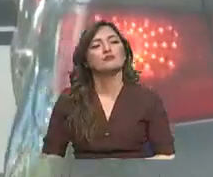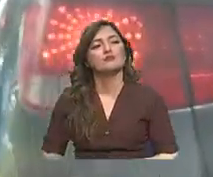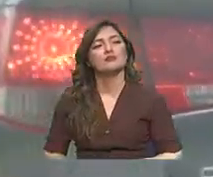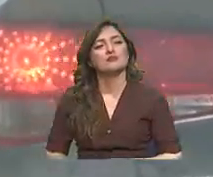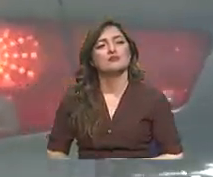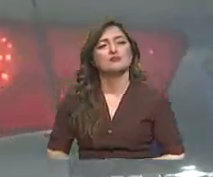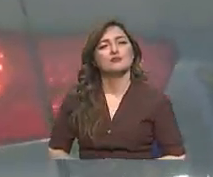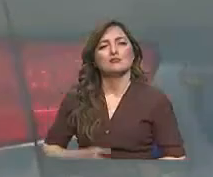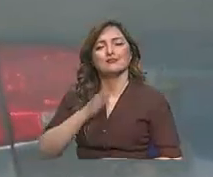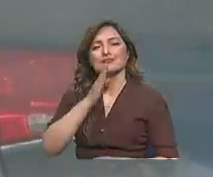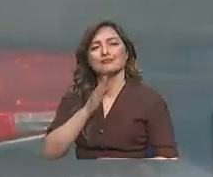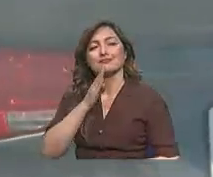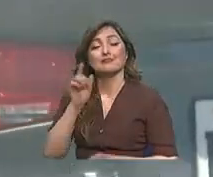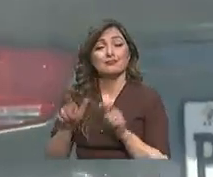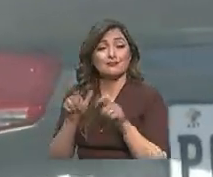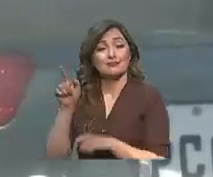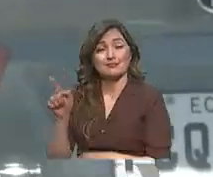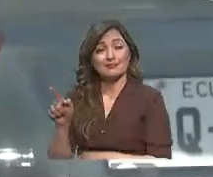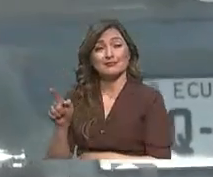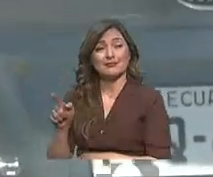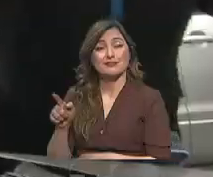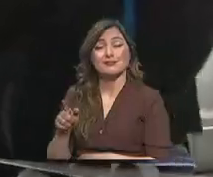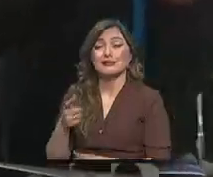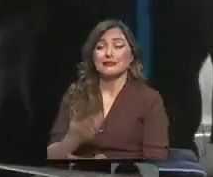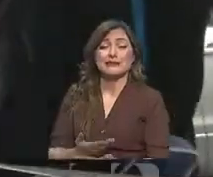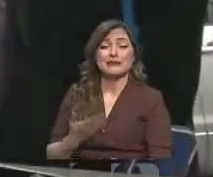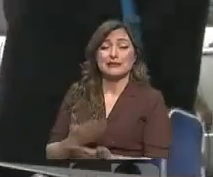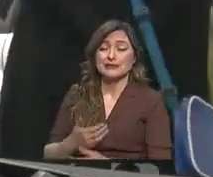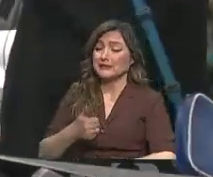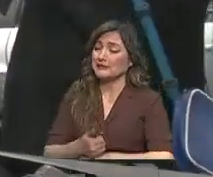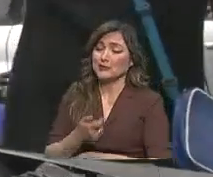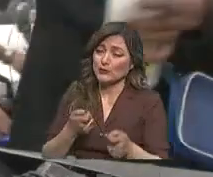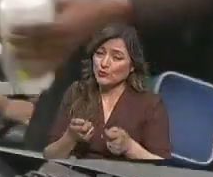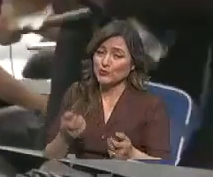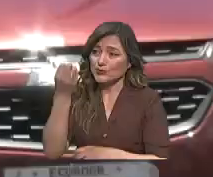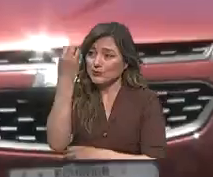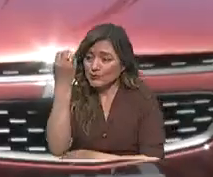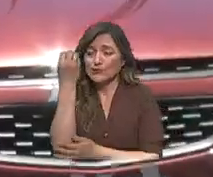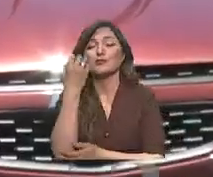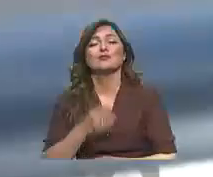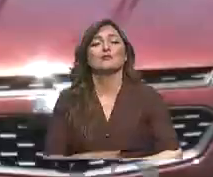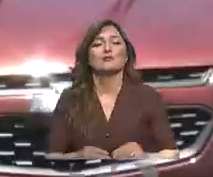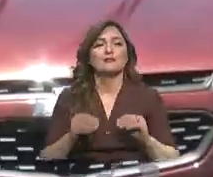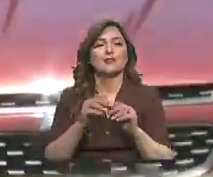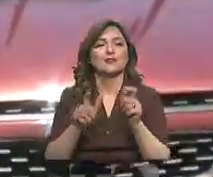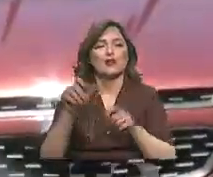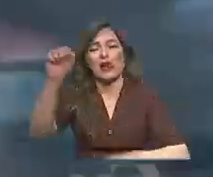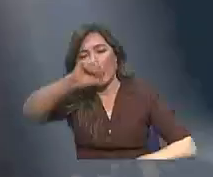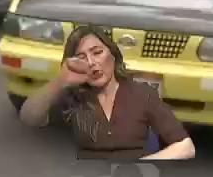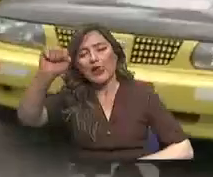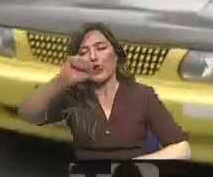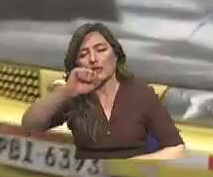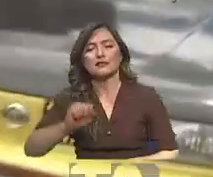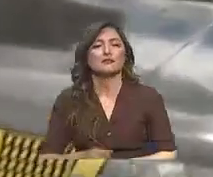reiteradas las ocasiones en las que los ciudadanos han exigido a las autoridades un mayor control en los semáforos ante el incremento de personas que